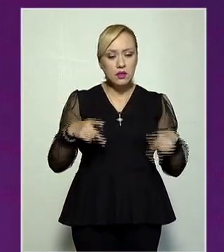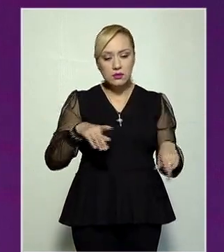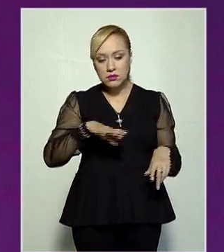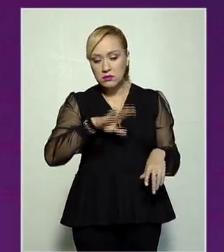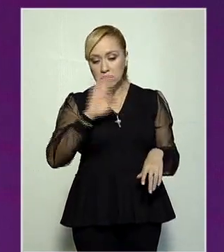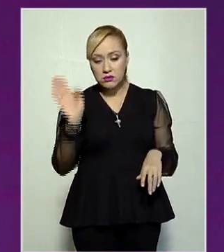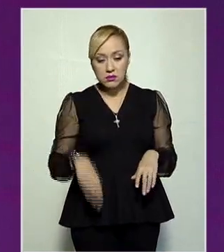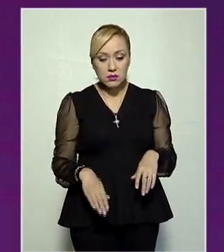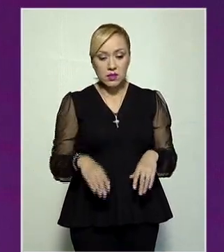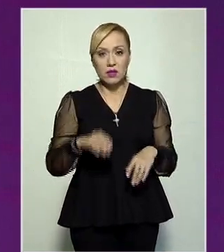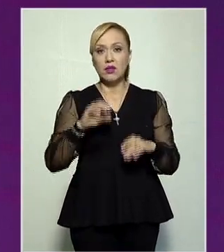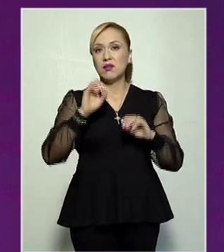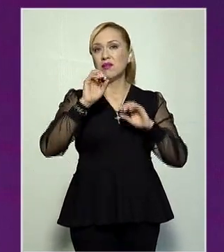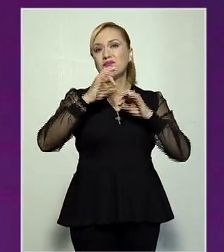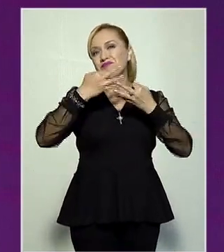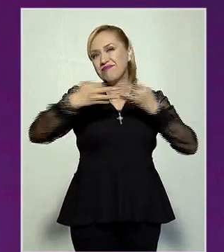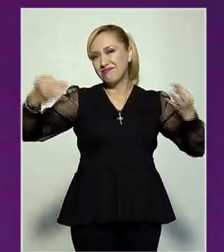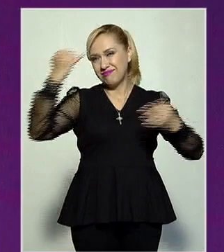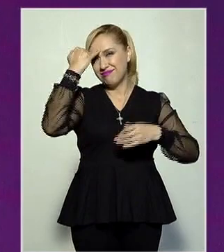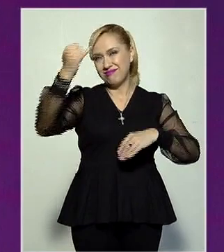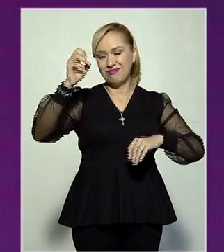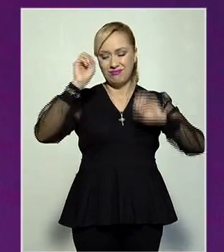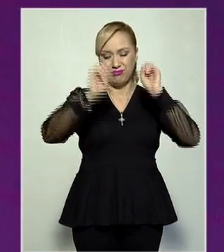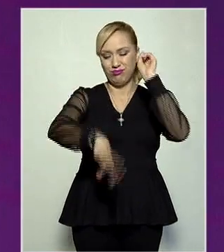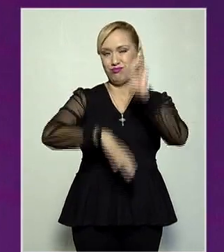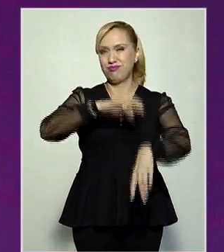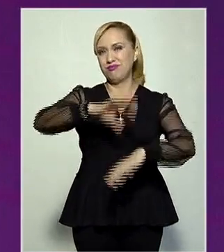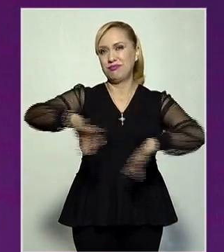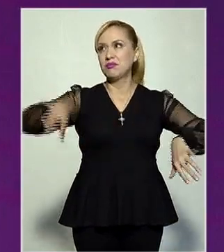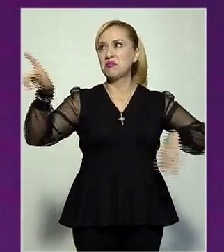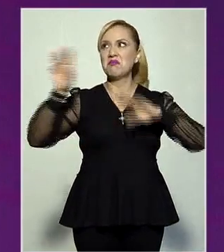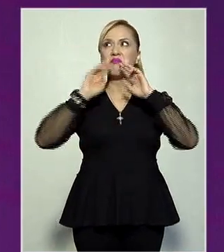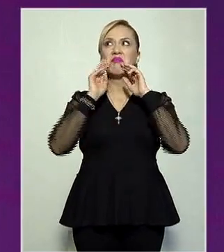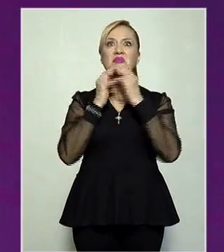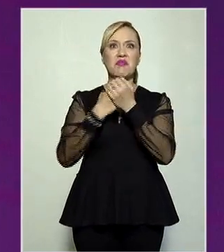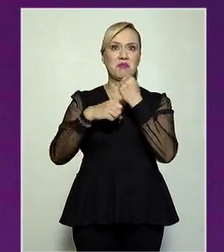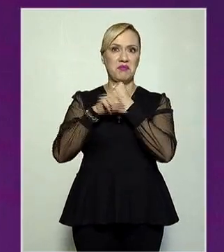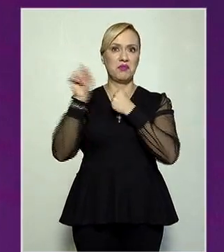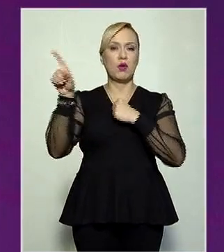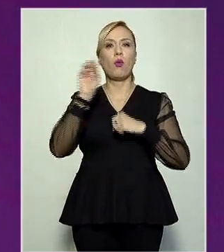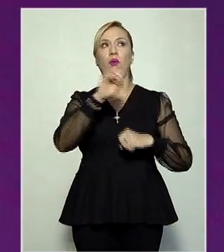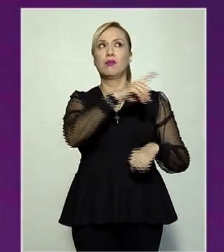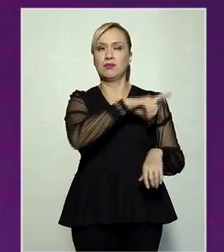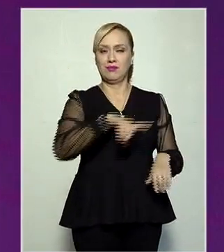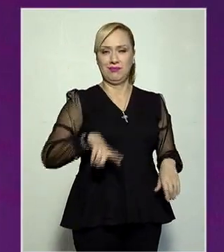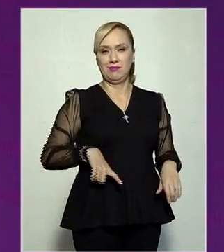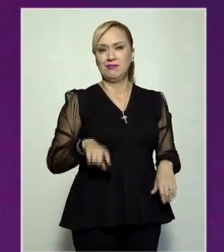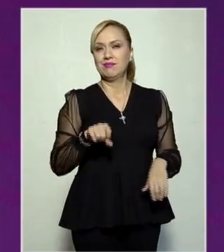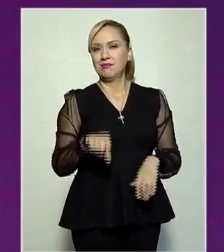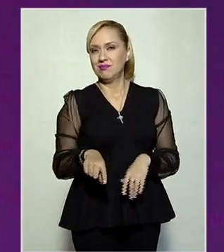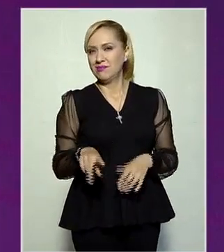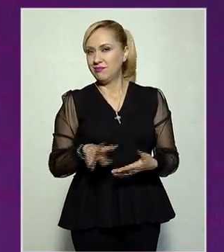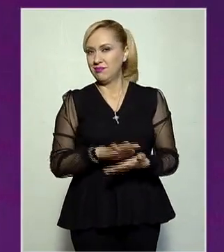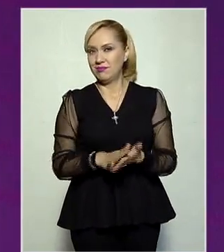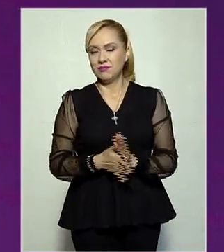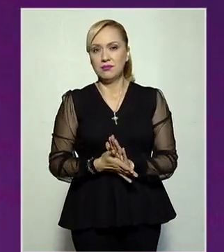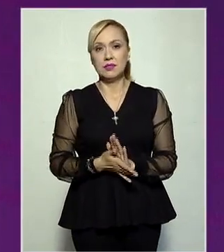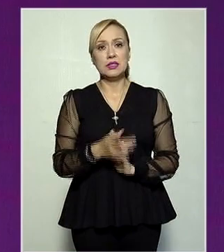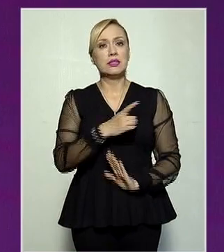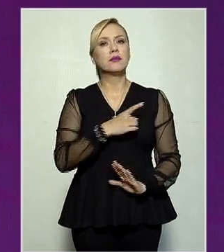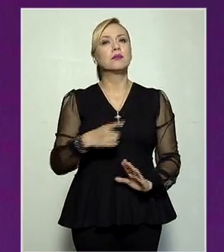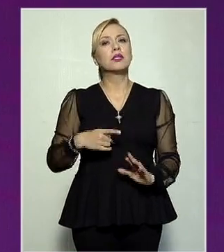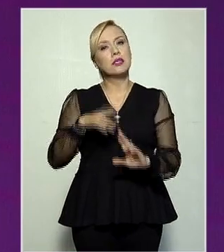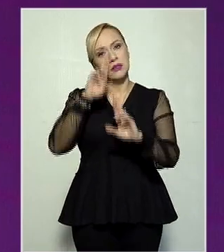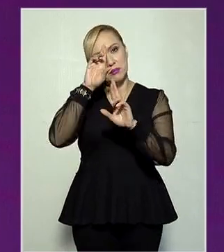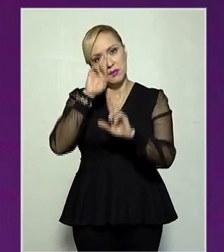inhumadas clandestinamente por la delincuencia organizada, pero también por las autoridades, ¿no? Tiene que hacerse con mucha